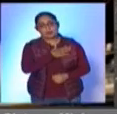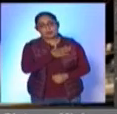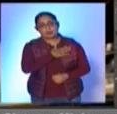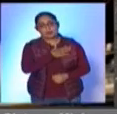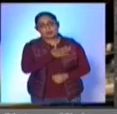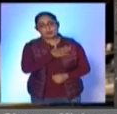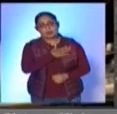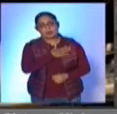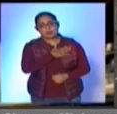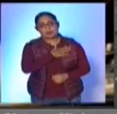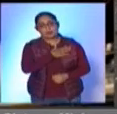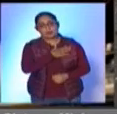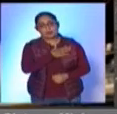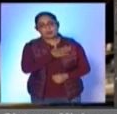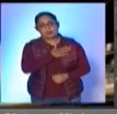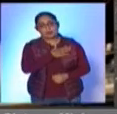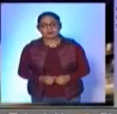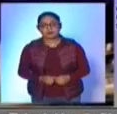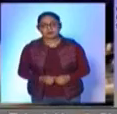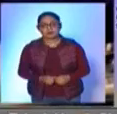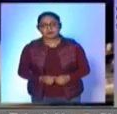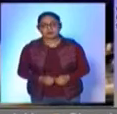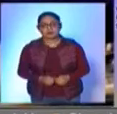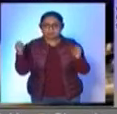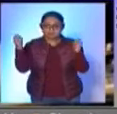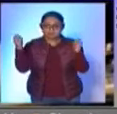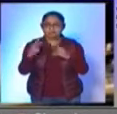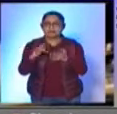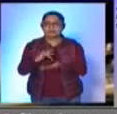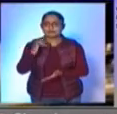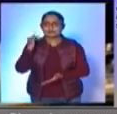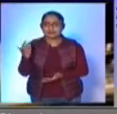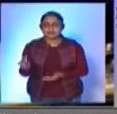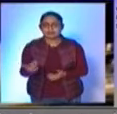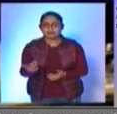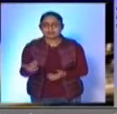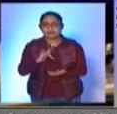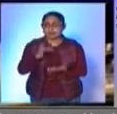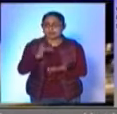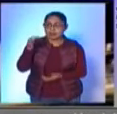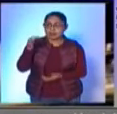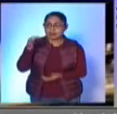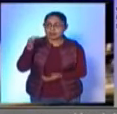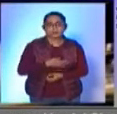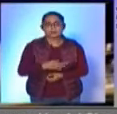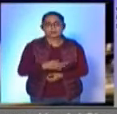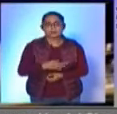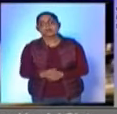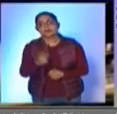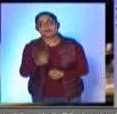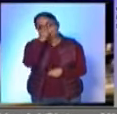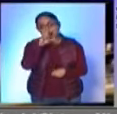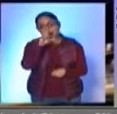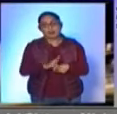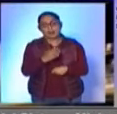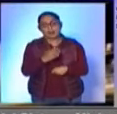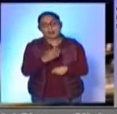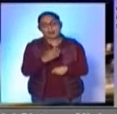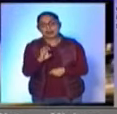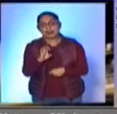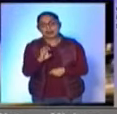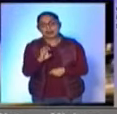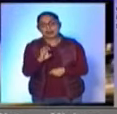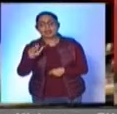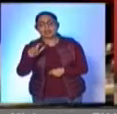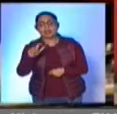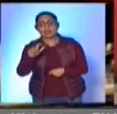el día de mañana. Hasta pronto. Hasta pronto, Olivia. Gracias. Gracias por la información. Le comento que la Secretaría de Bienestar, Delegación